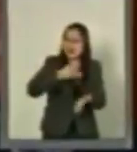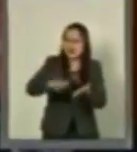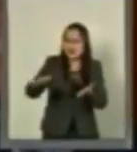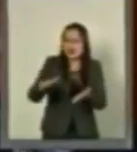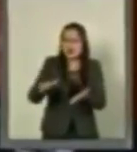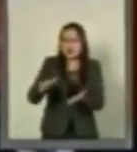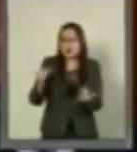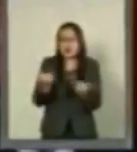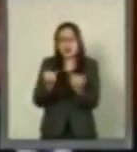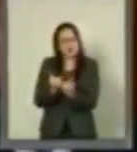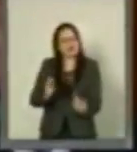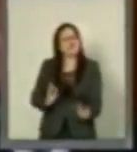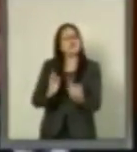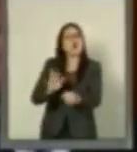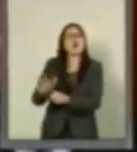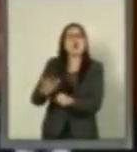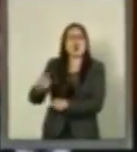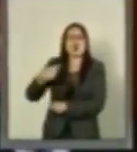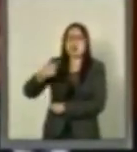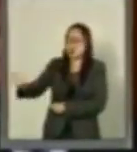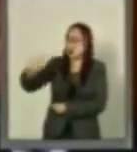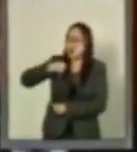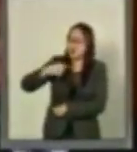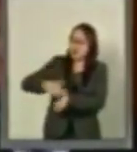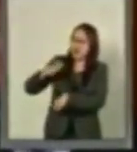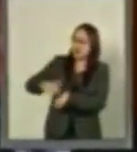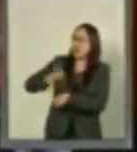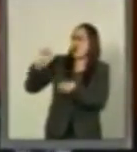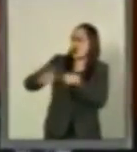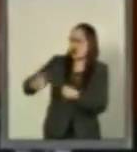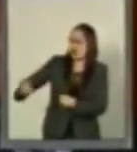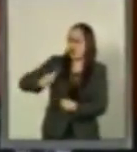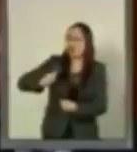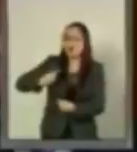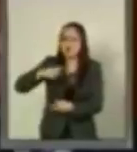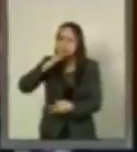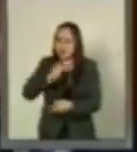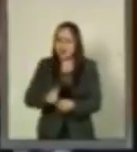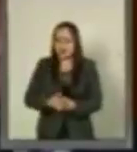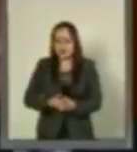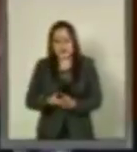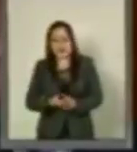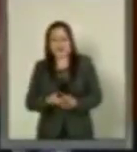aparte retara de esa manera al orden jurídico.